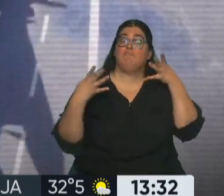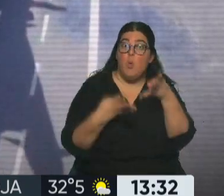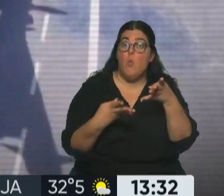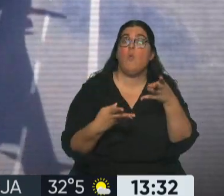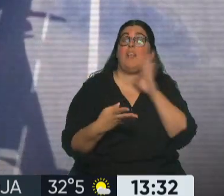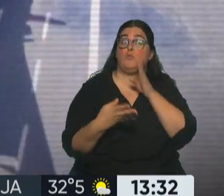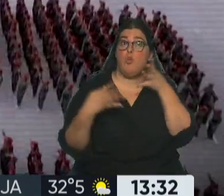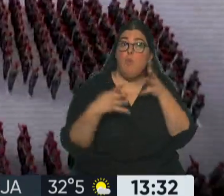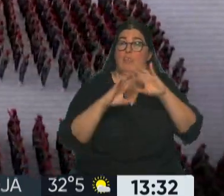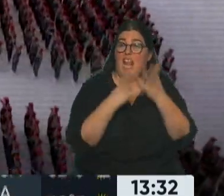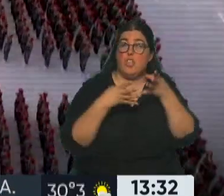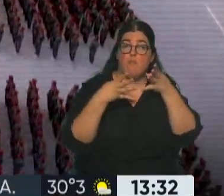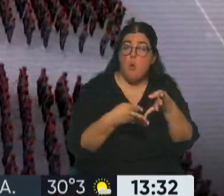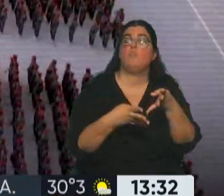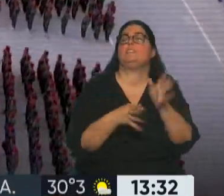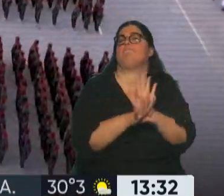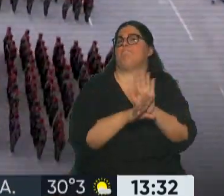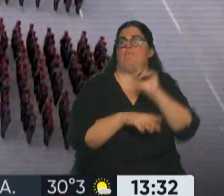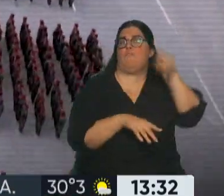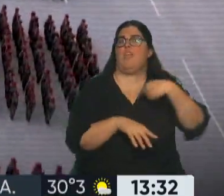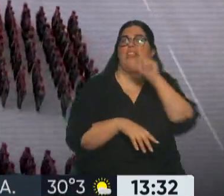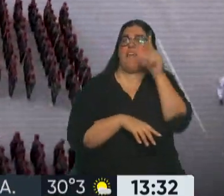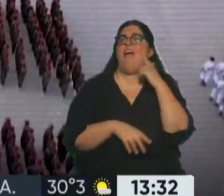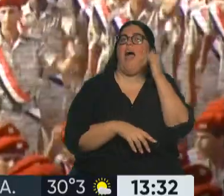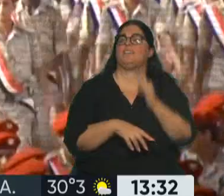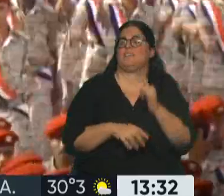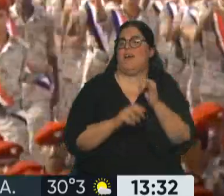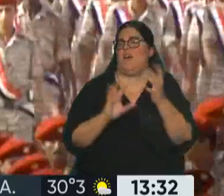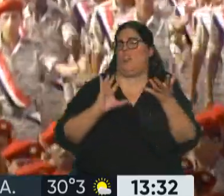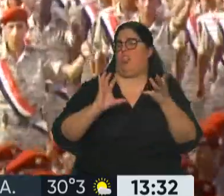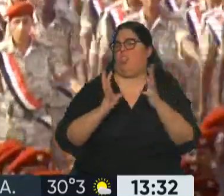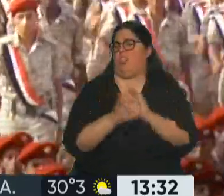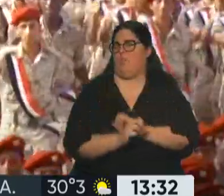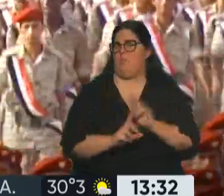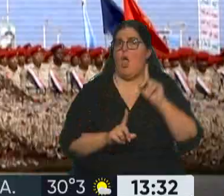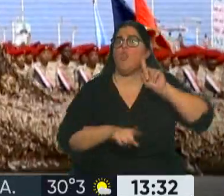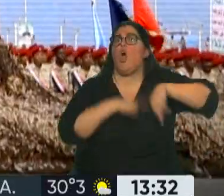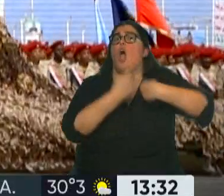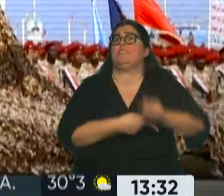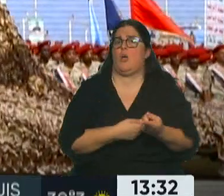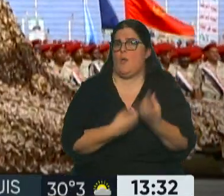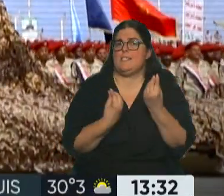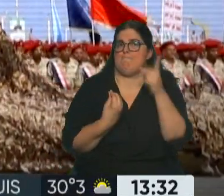extendería el conflicto en gaza a nivel regional con consecuencias imprevisibles